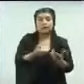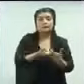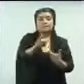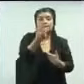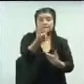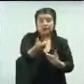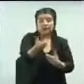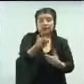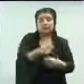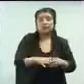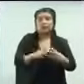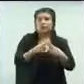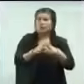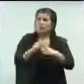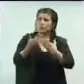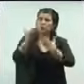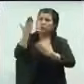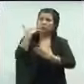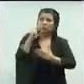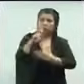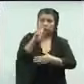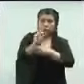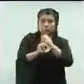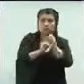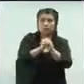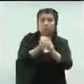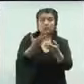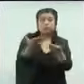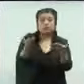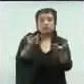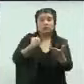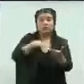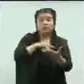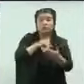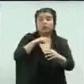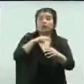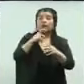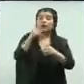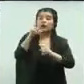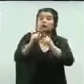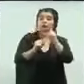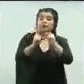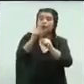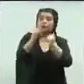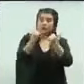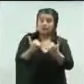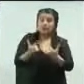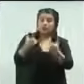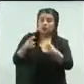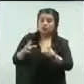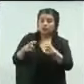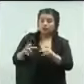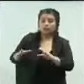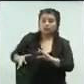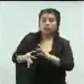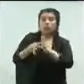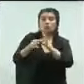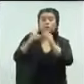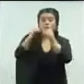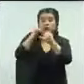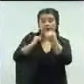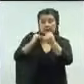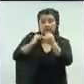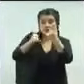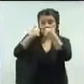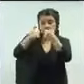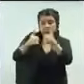esto desde hace 2 años. Lo que estamos haciendo son eventos que ya estaban contratados, finalizando estos estudios,